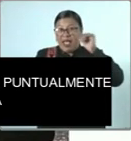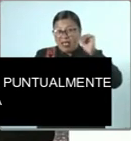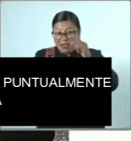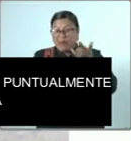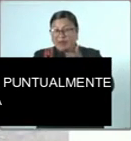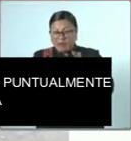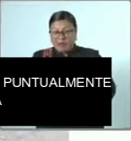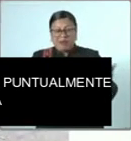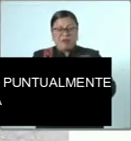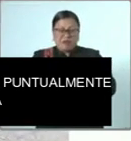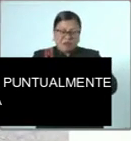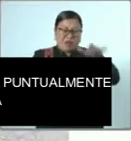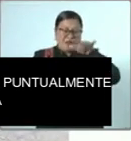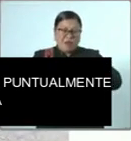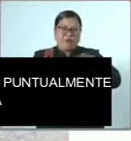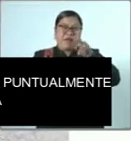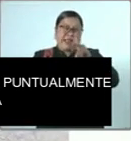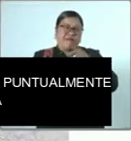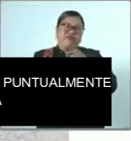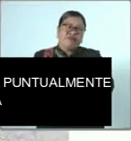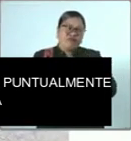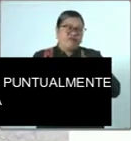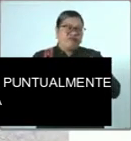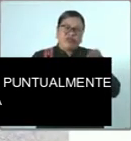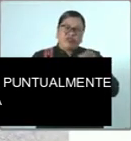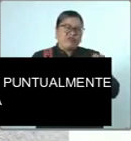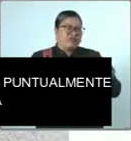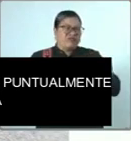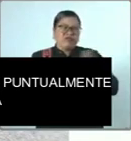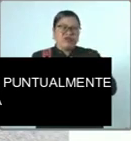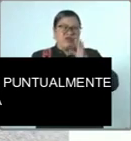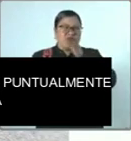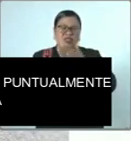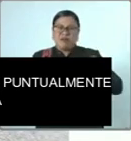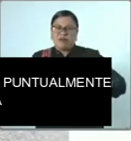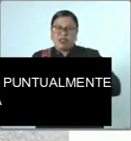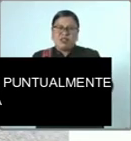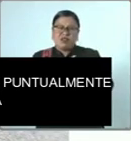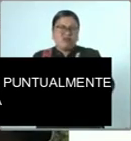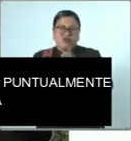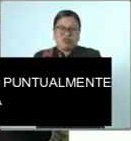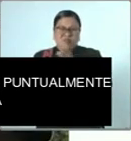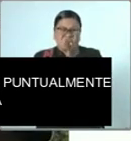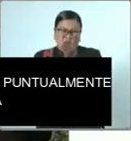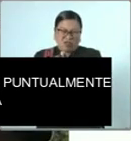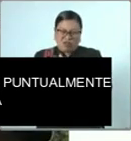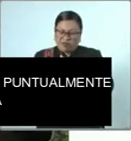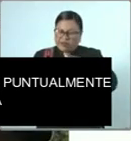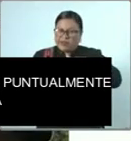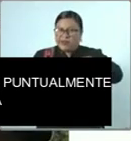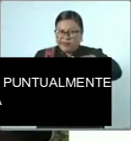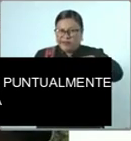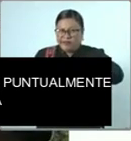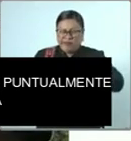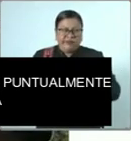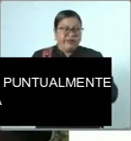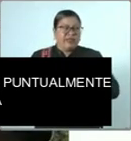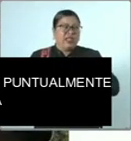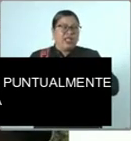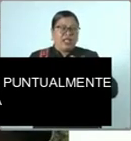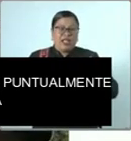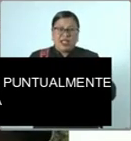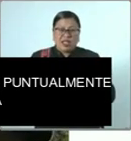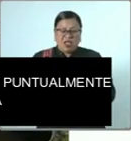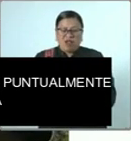se pidió por seguridad que se cerrara y solamente se permitiera el paso peatonal. Aquí tenemos también la creciente de los ríos y